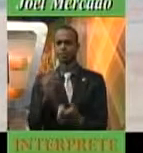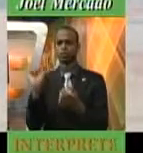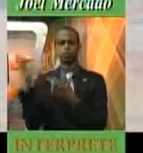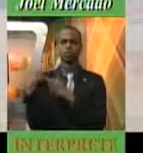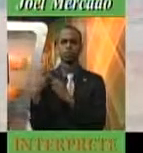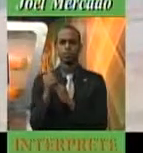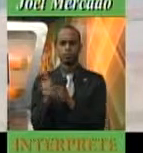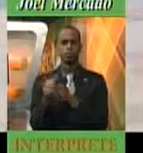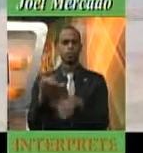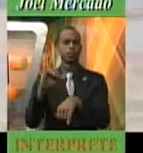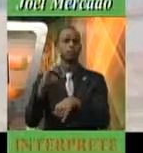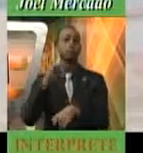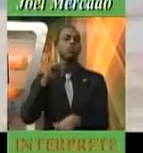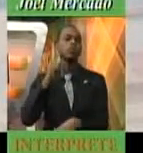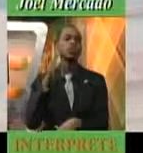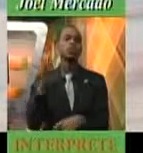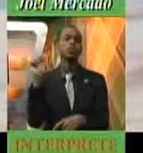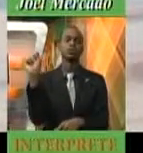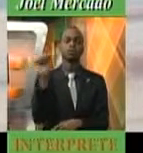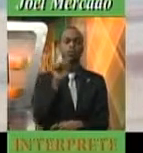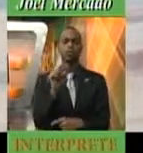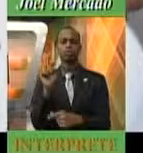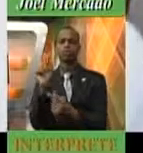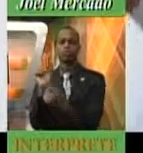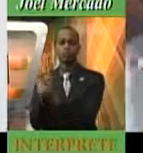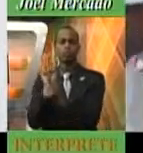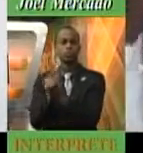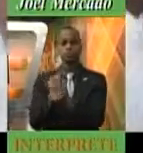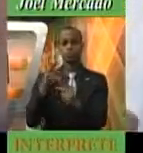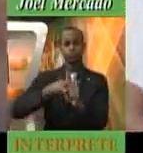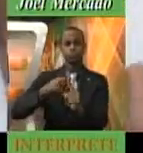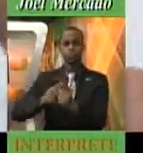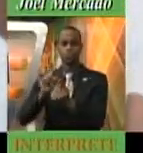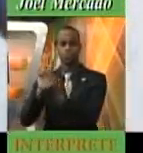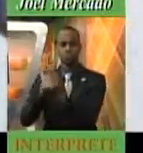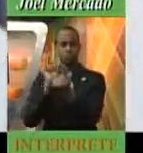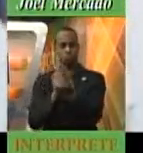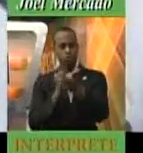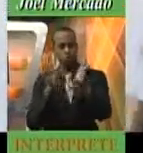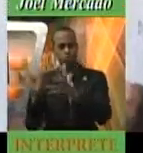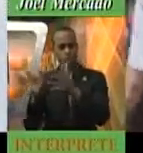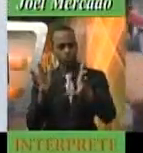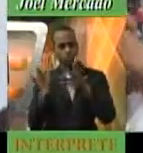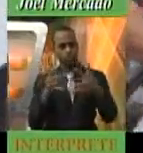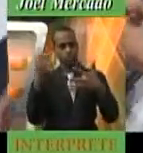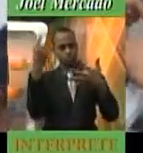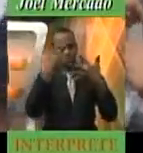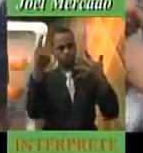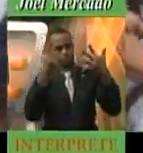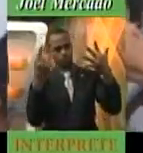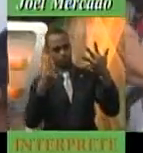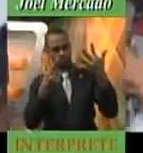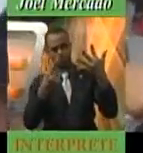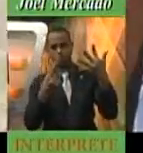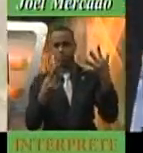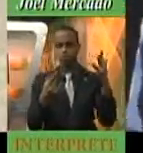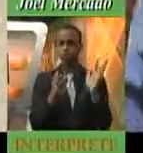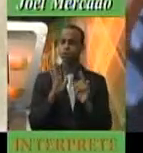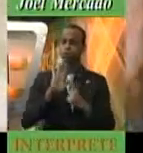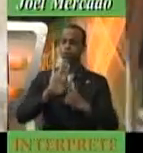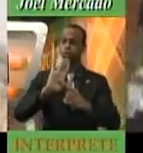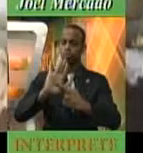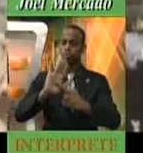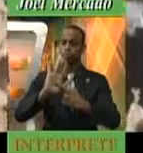y ponemos por uno, dos, tres meses discutiendo, haciendo talleres, trabajando con ellos, ponemos esta agenda, nos hemos dado